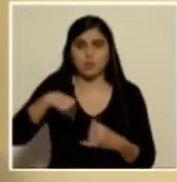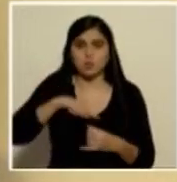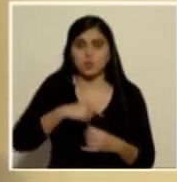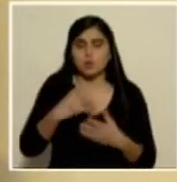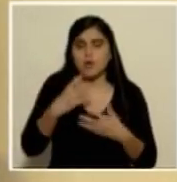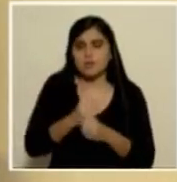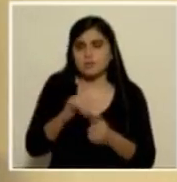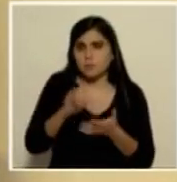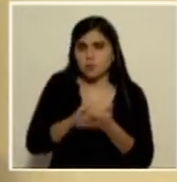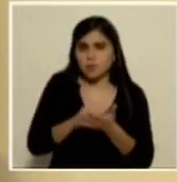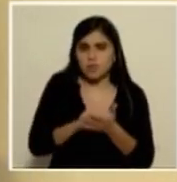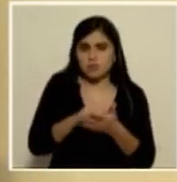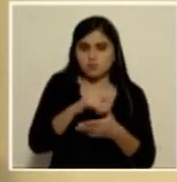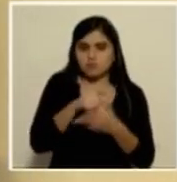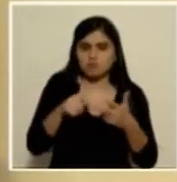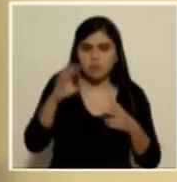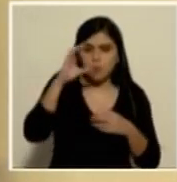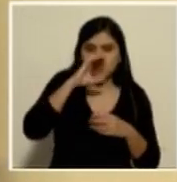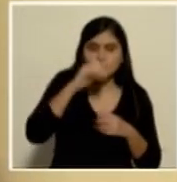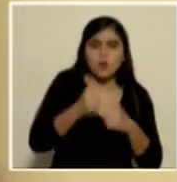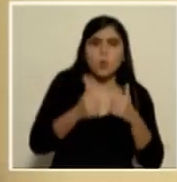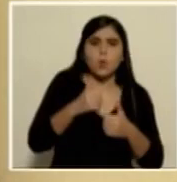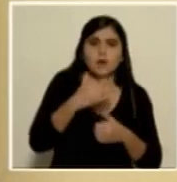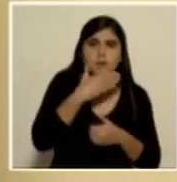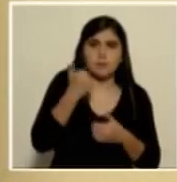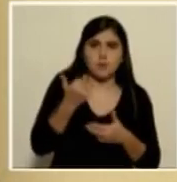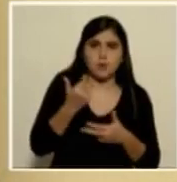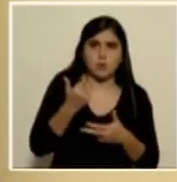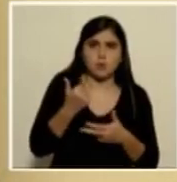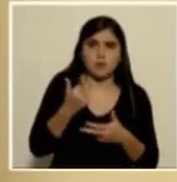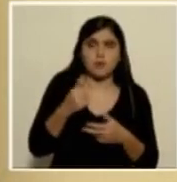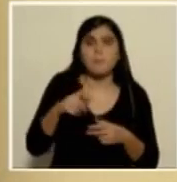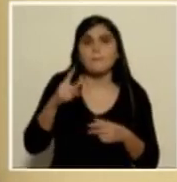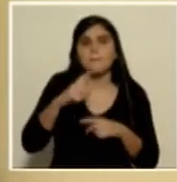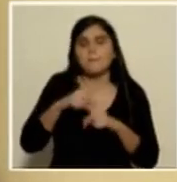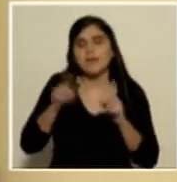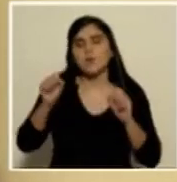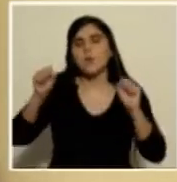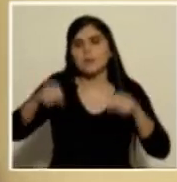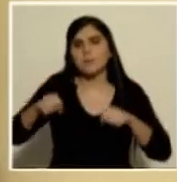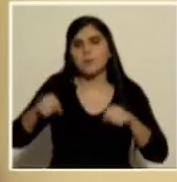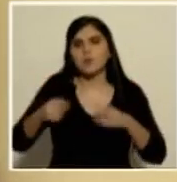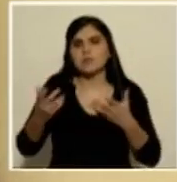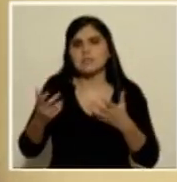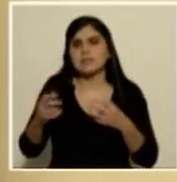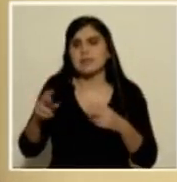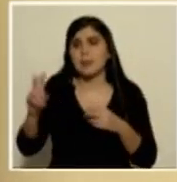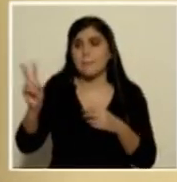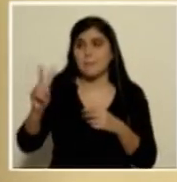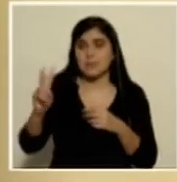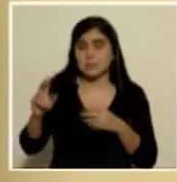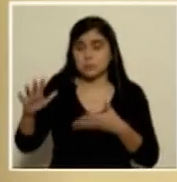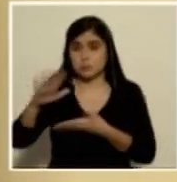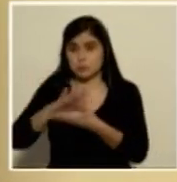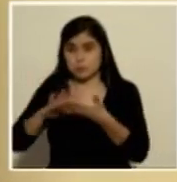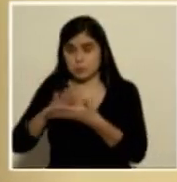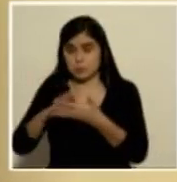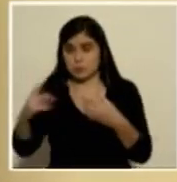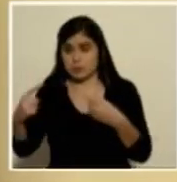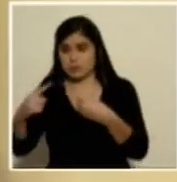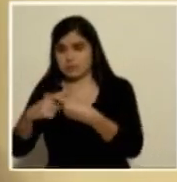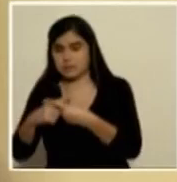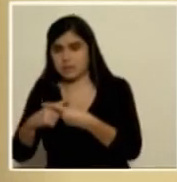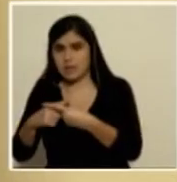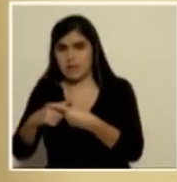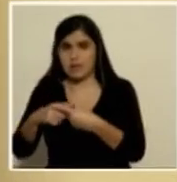Pero eso sí es factible, existe la probabilidad de esas reacciones cruzadas con las pruebas de anticuerpos, que son las que se obtienen a nivel de